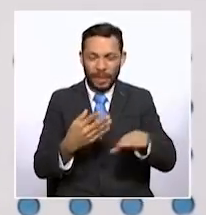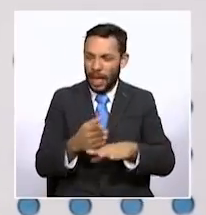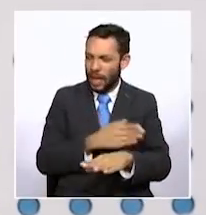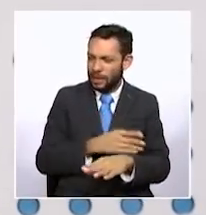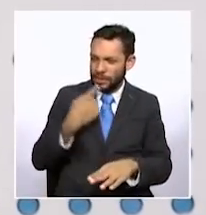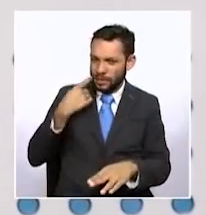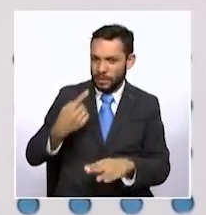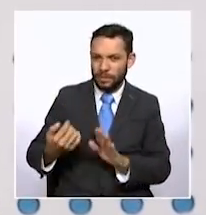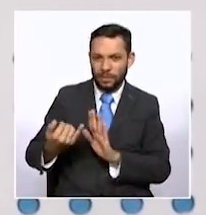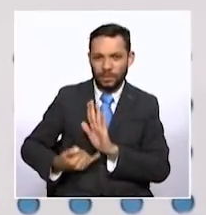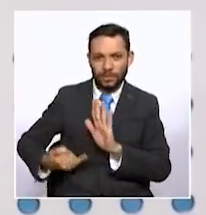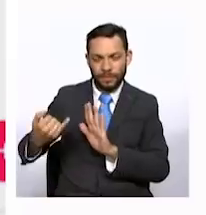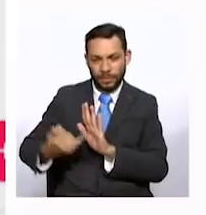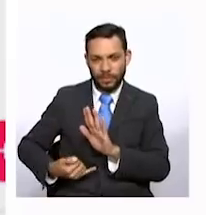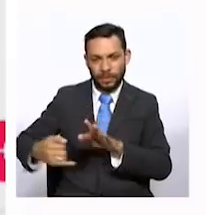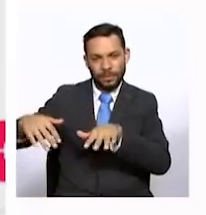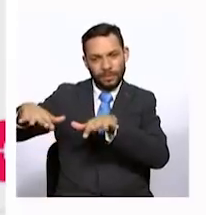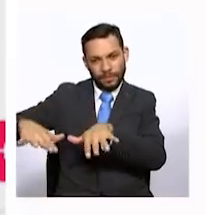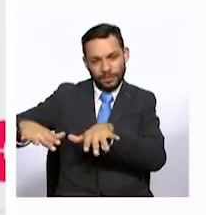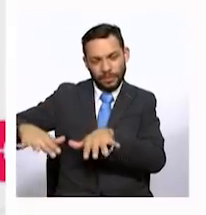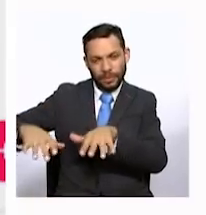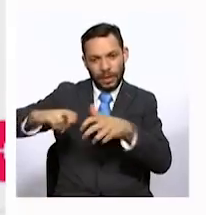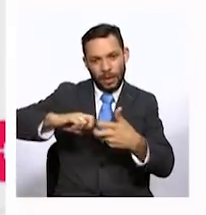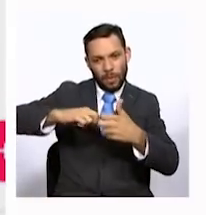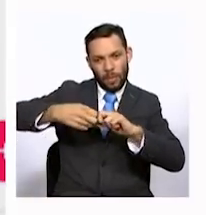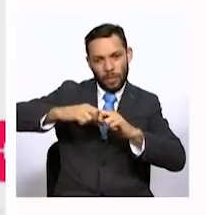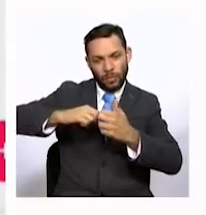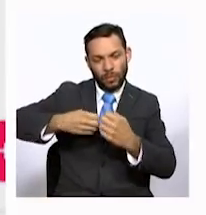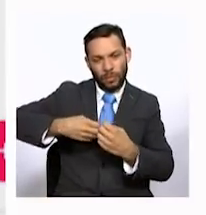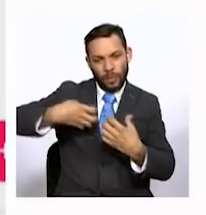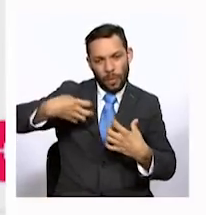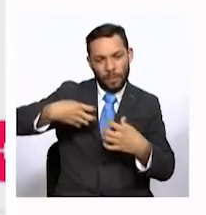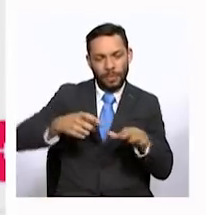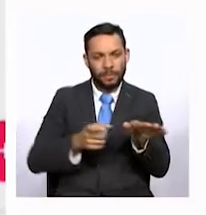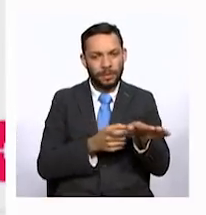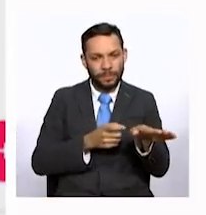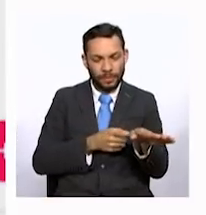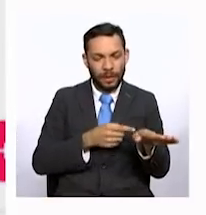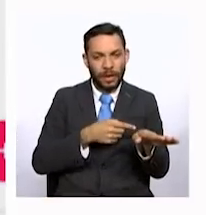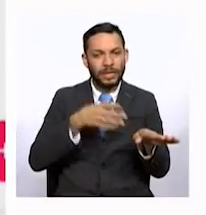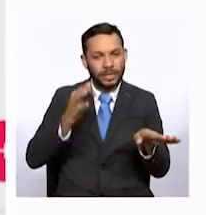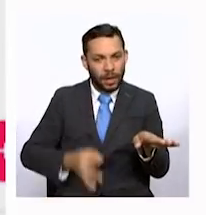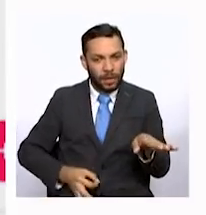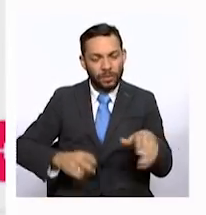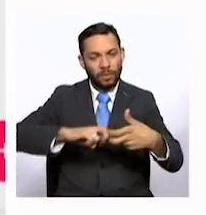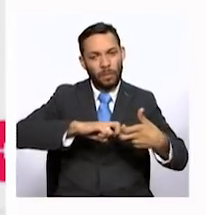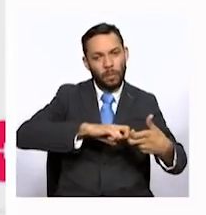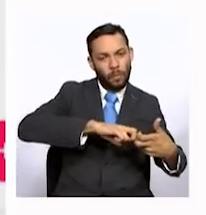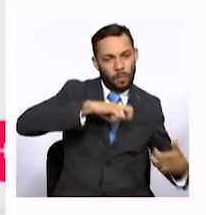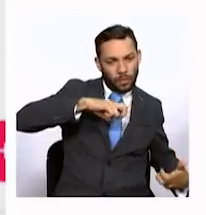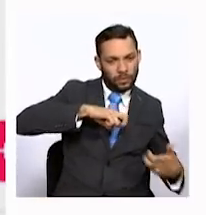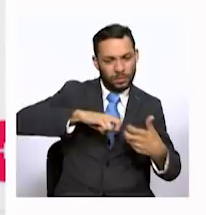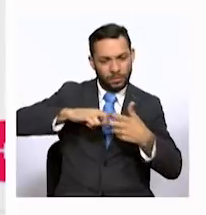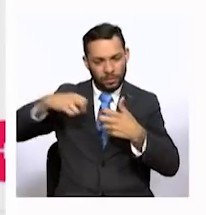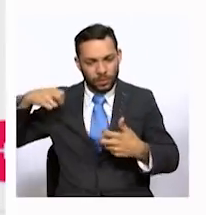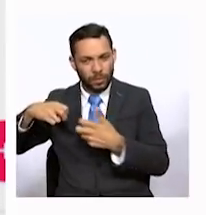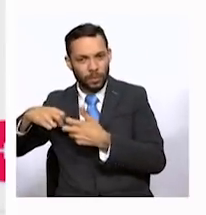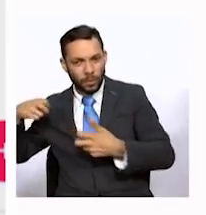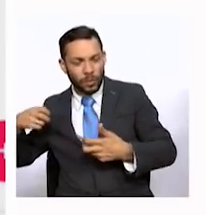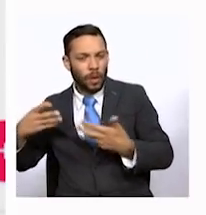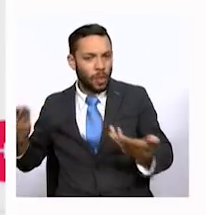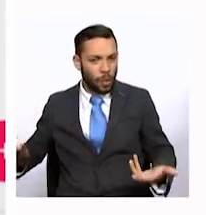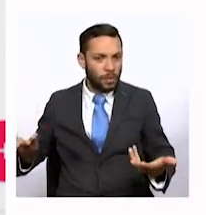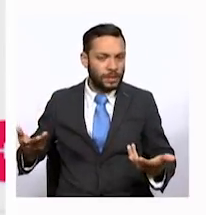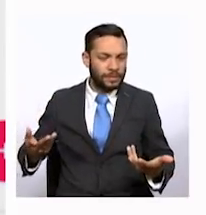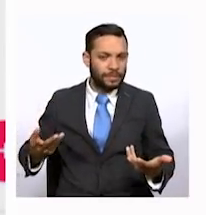para que vean el dedo y lo de la artrosis del dedo. Ahí Entonces está. aquí tenemos, esta es la articulación, principalmente esas artrosis se hacen a este nivel o